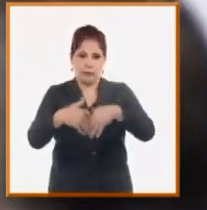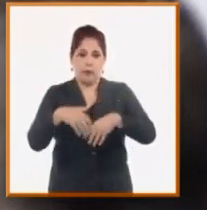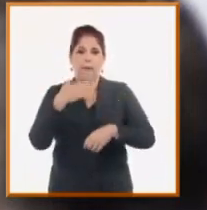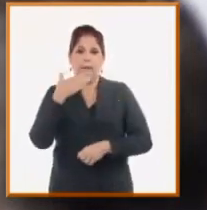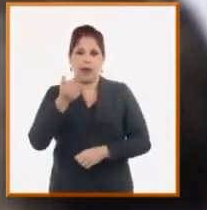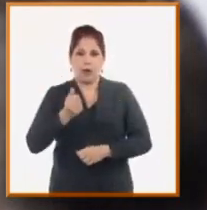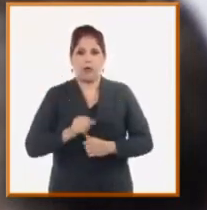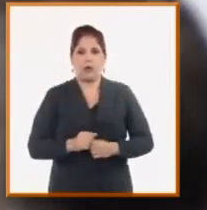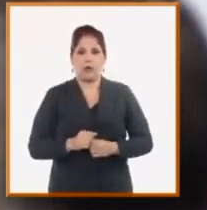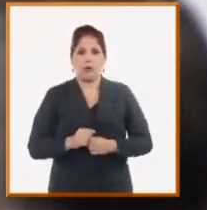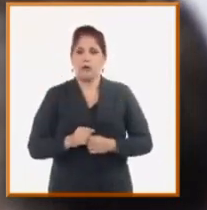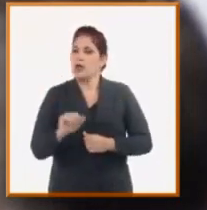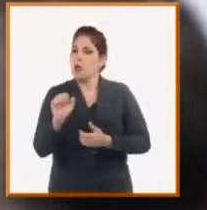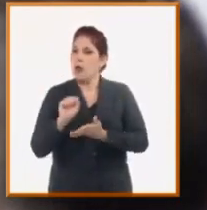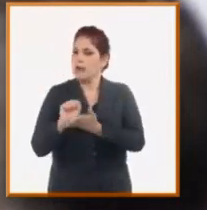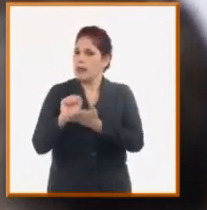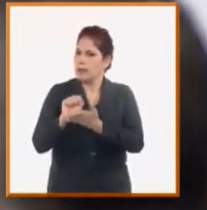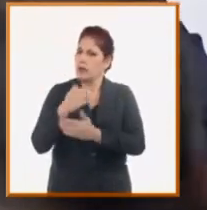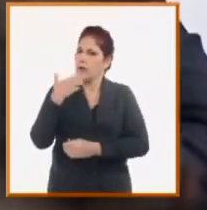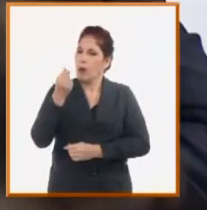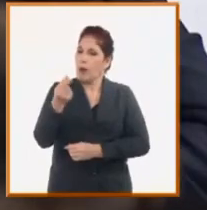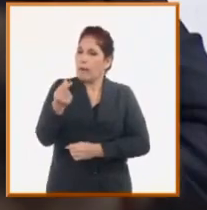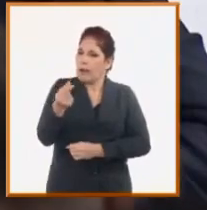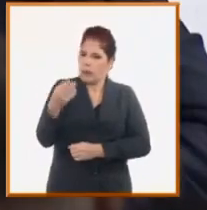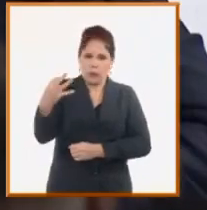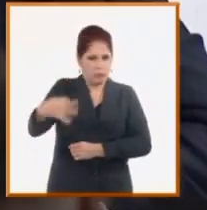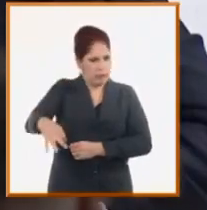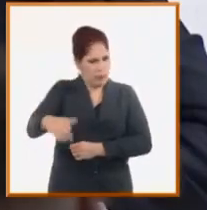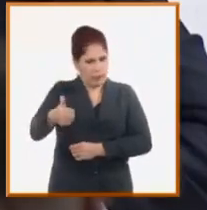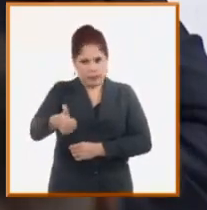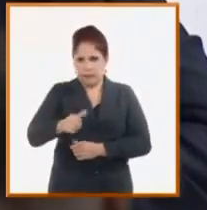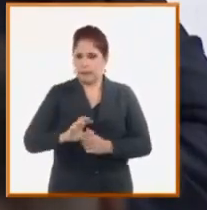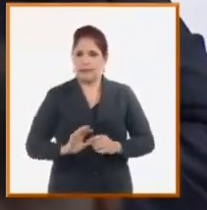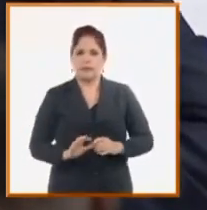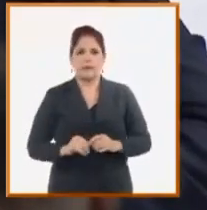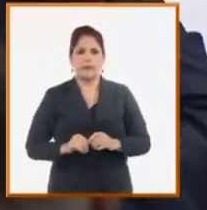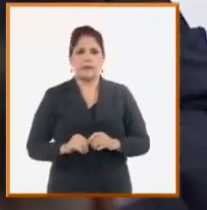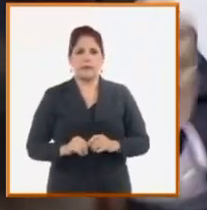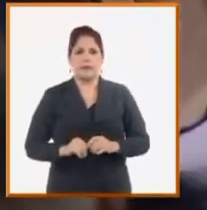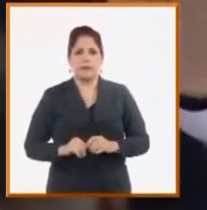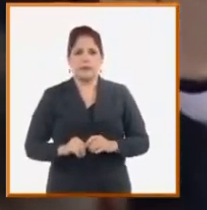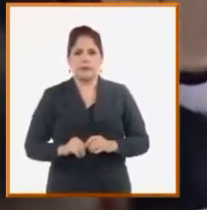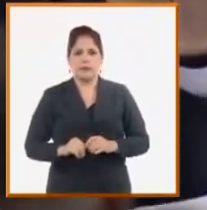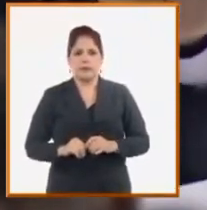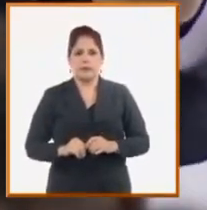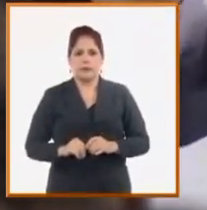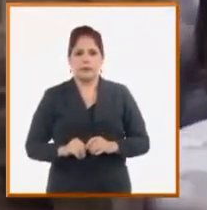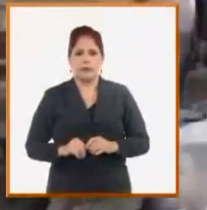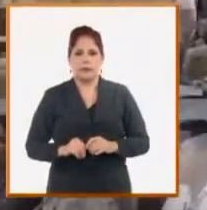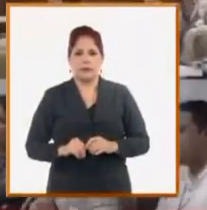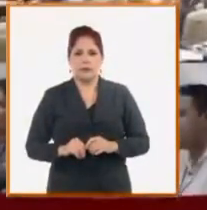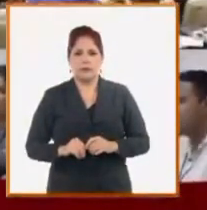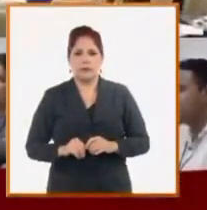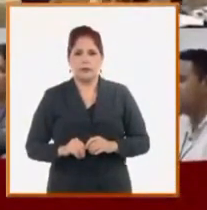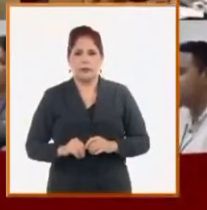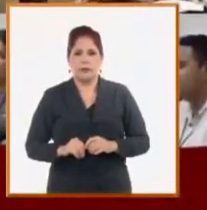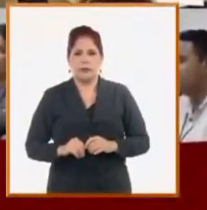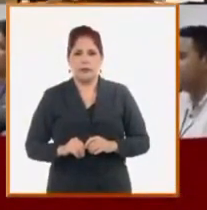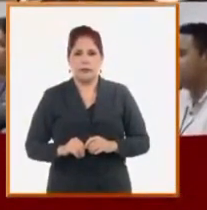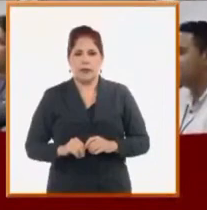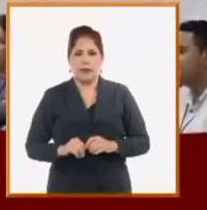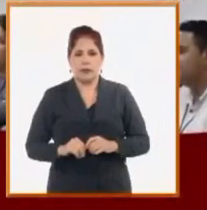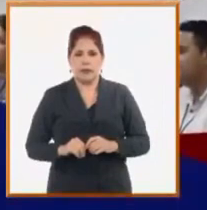bienes y servicios a precios justos de cara a nuestra población. Es lo que quería compartir con